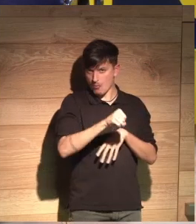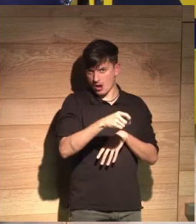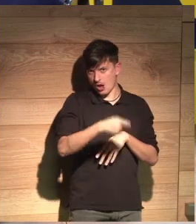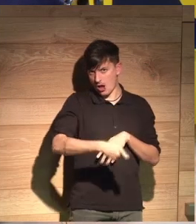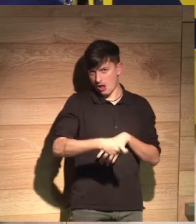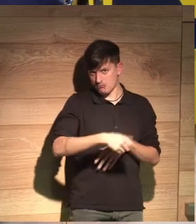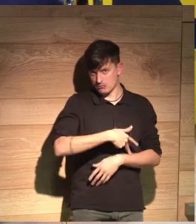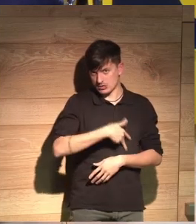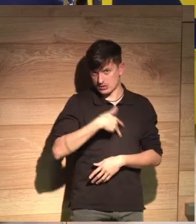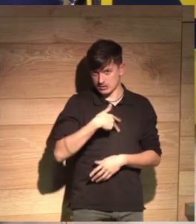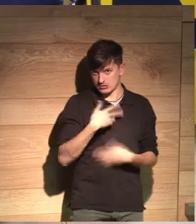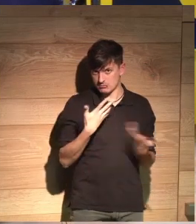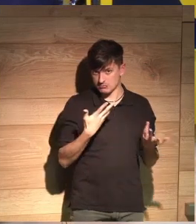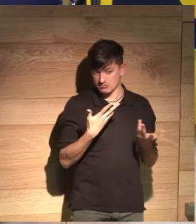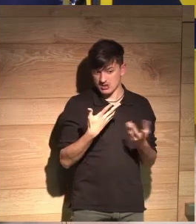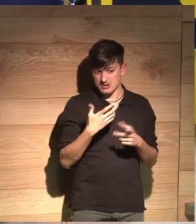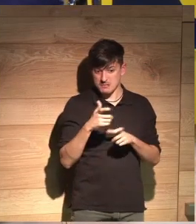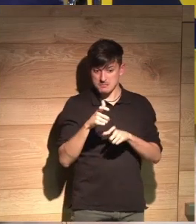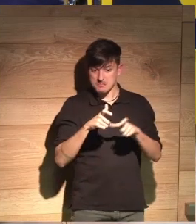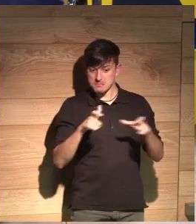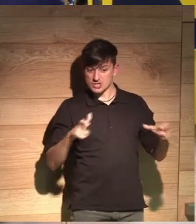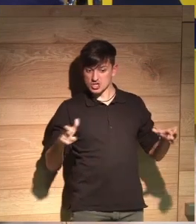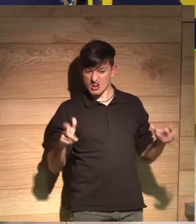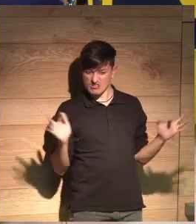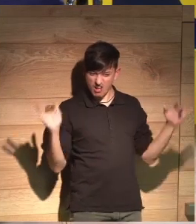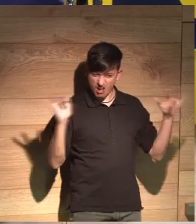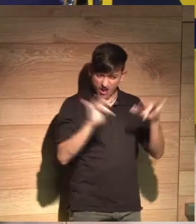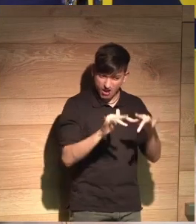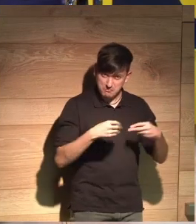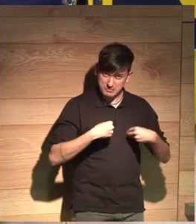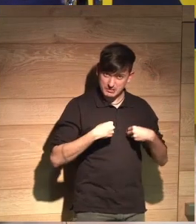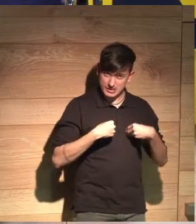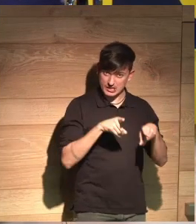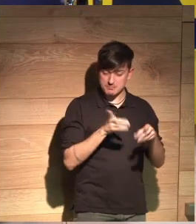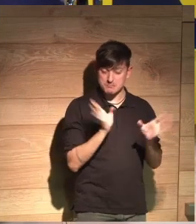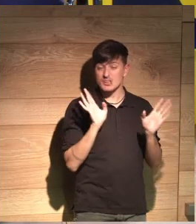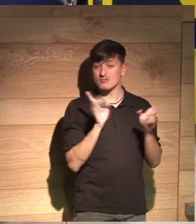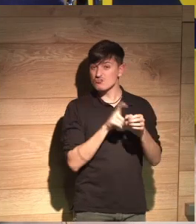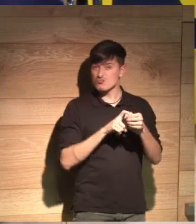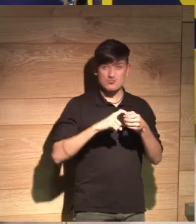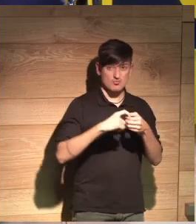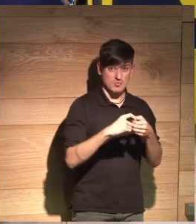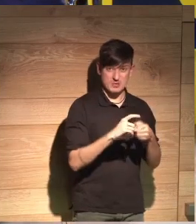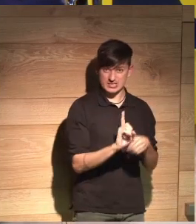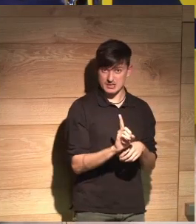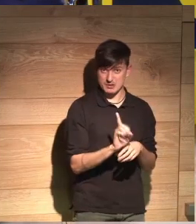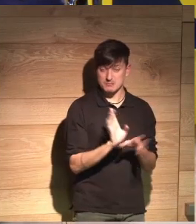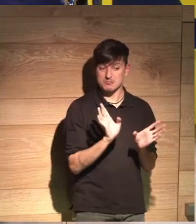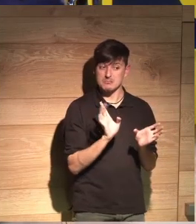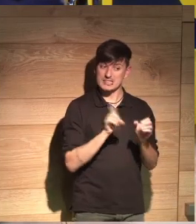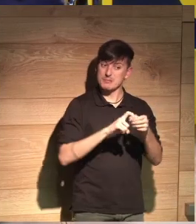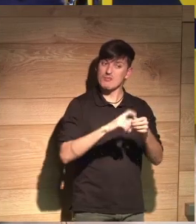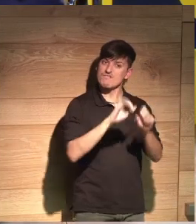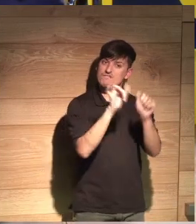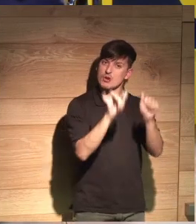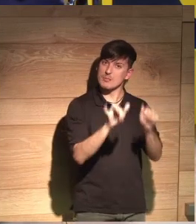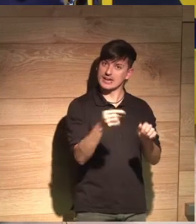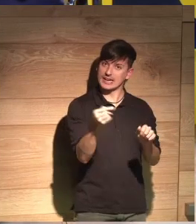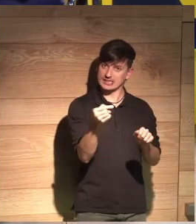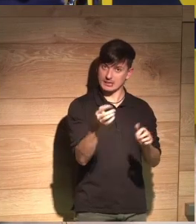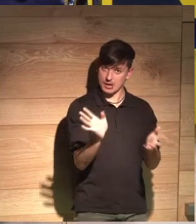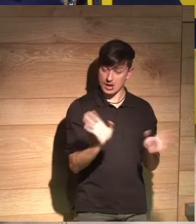general hacen gentrificación que la gente que estaba allí no sólo no contribuye a la comunidad pero contribuyen de manera negativa porque comunidad puede ser no